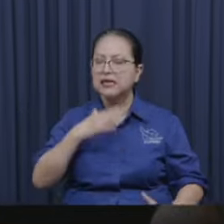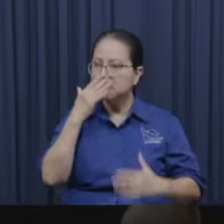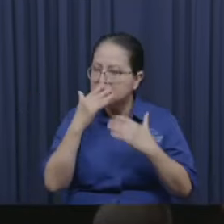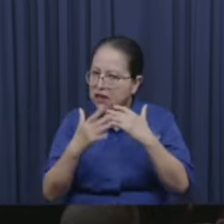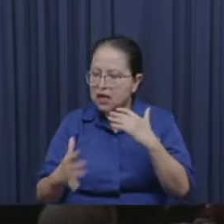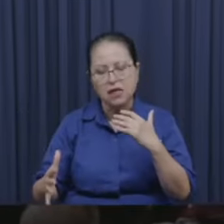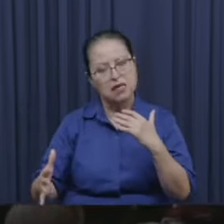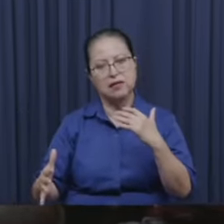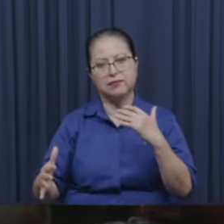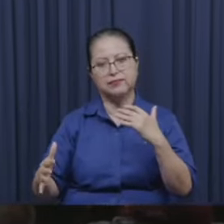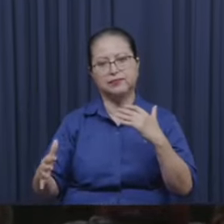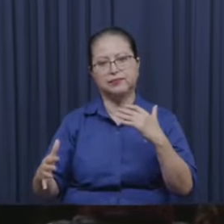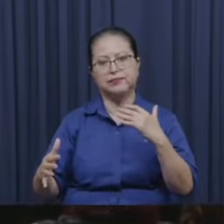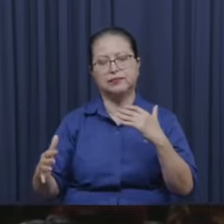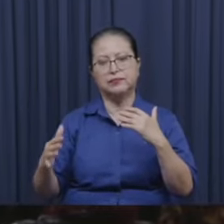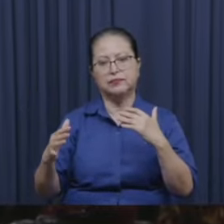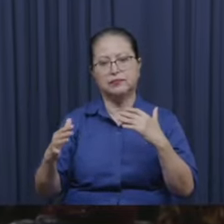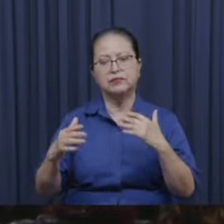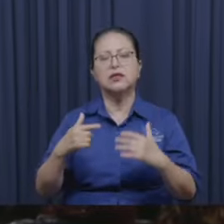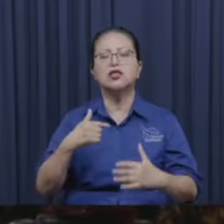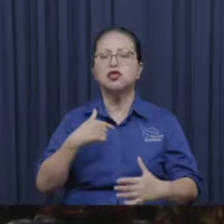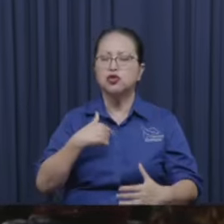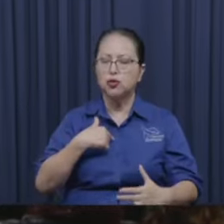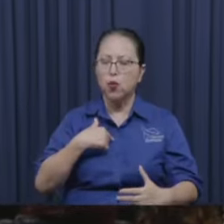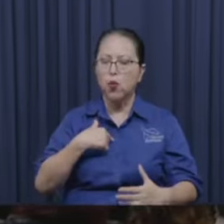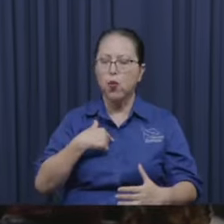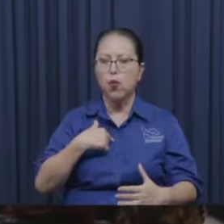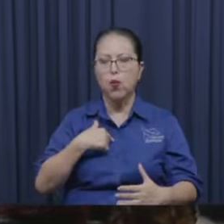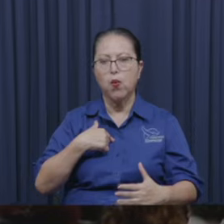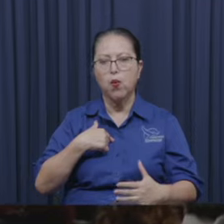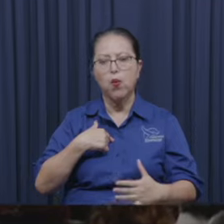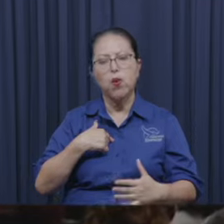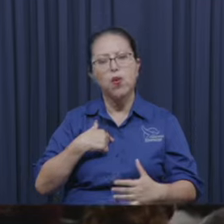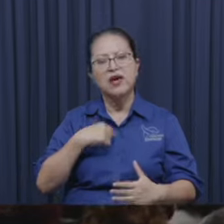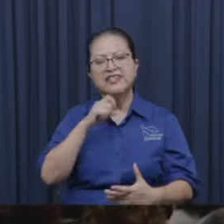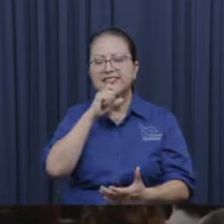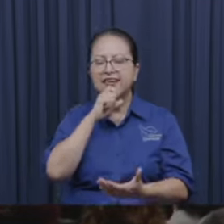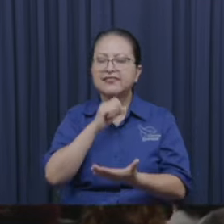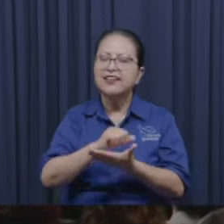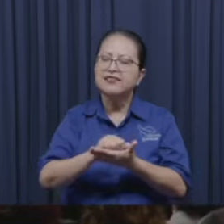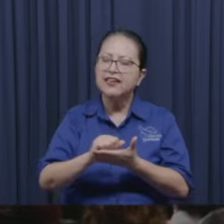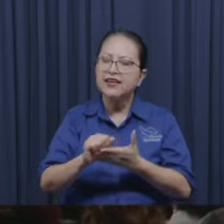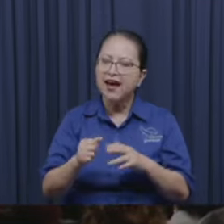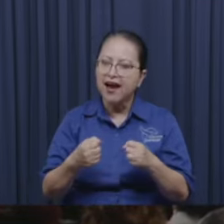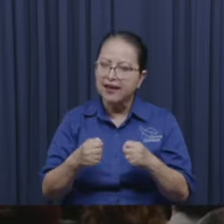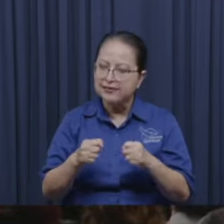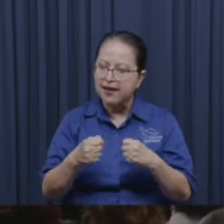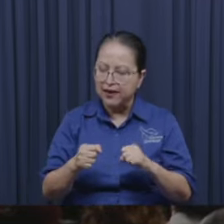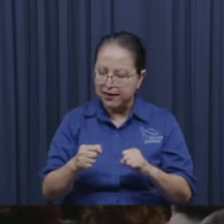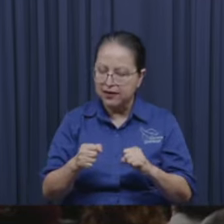sangre entonces yo voy a participar con temor y